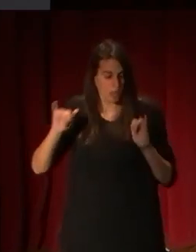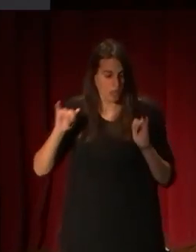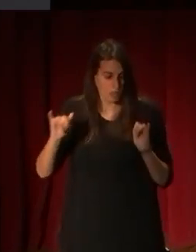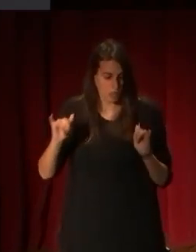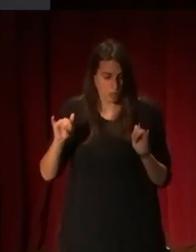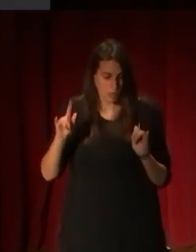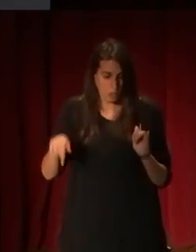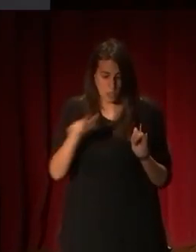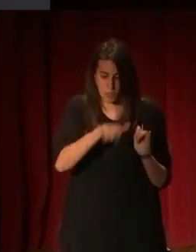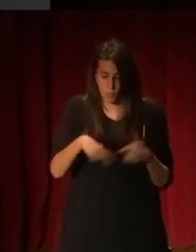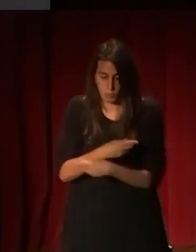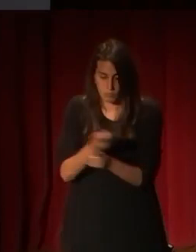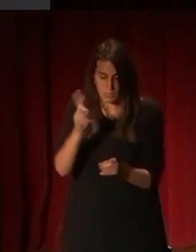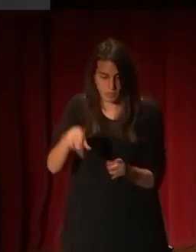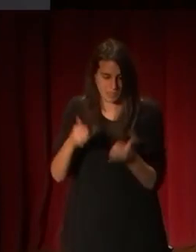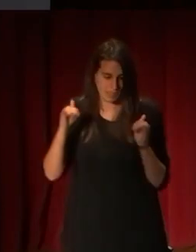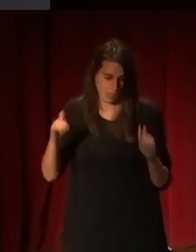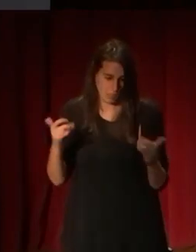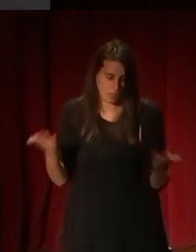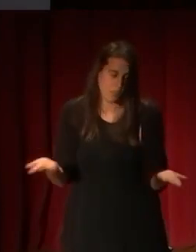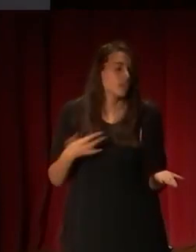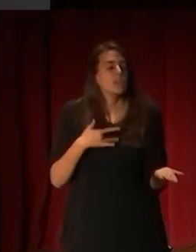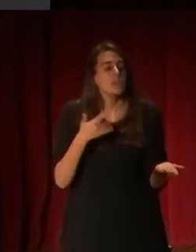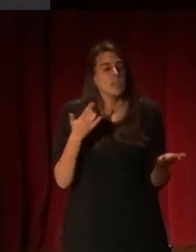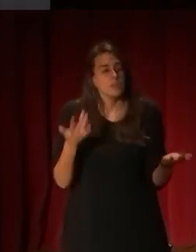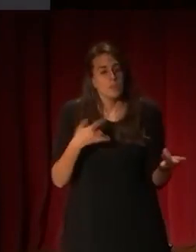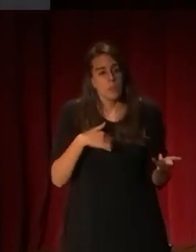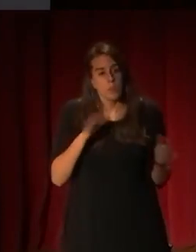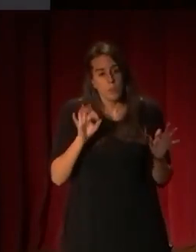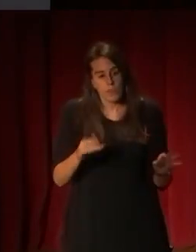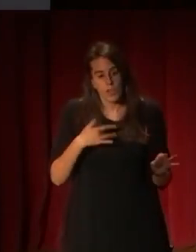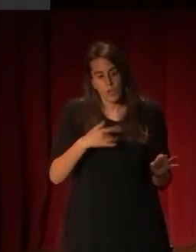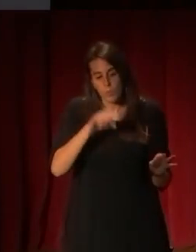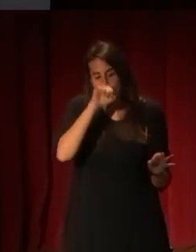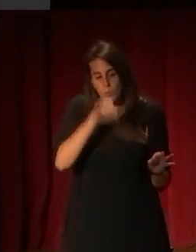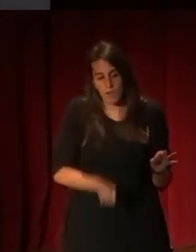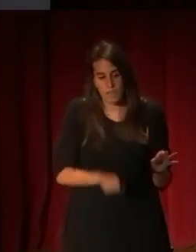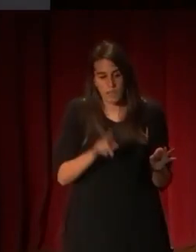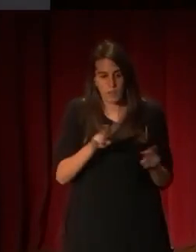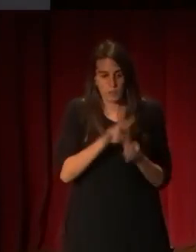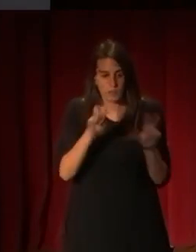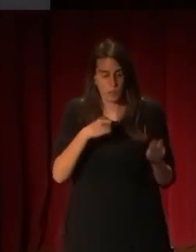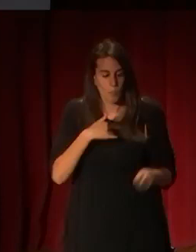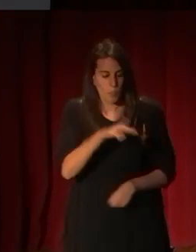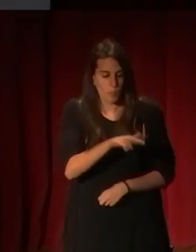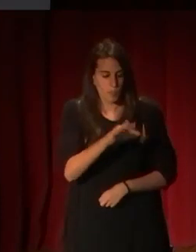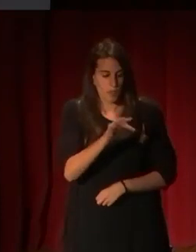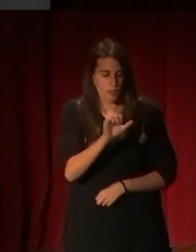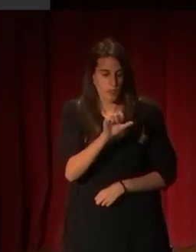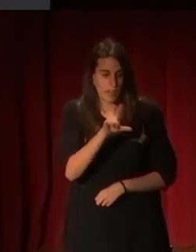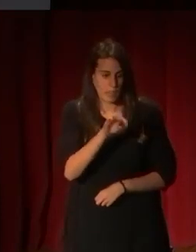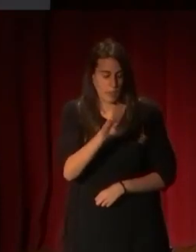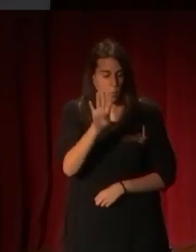se divierte el pueblo bueno quizá la respuesta está en la propia afición del monarca que fue famoso según las crónicas